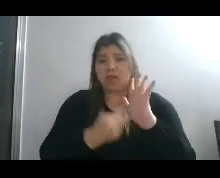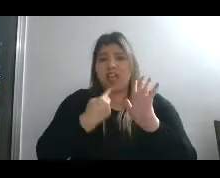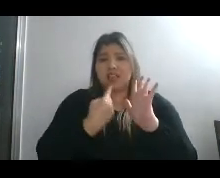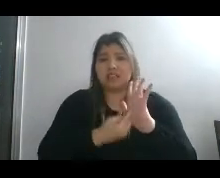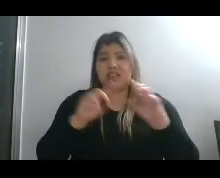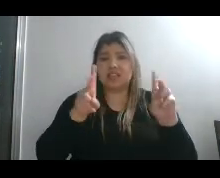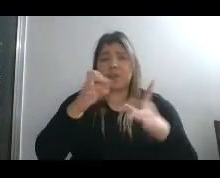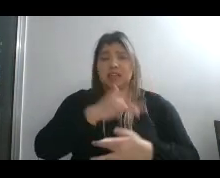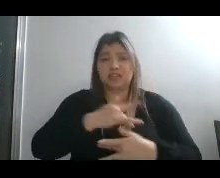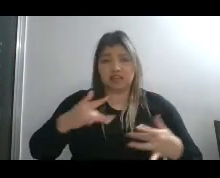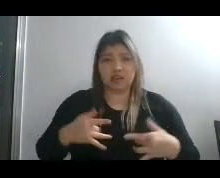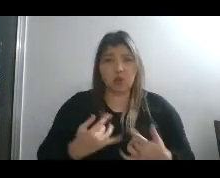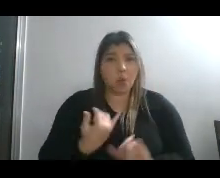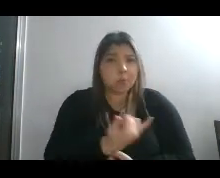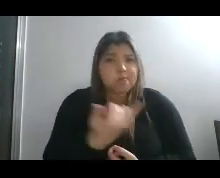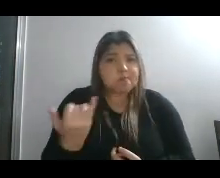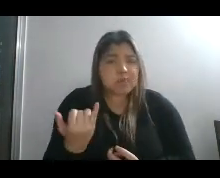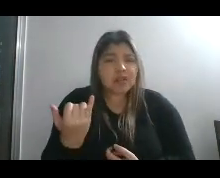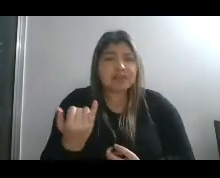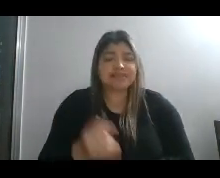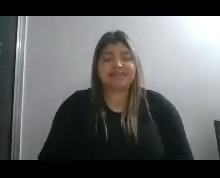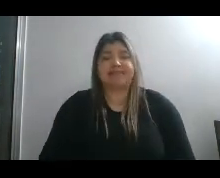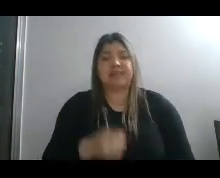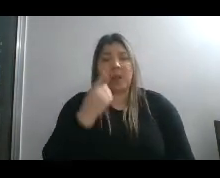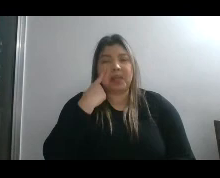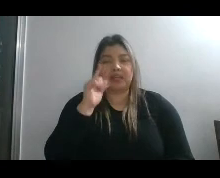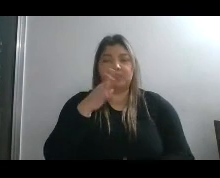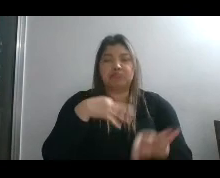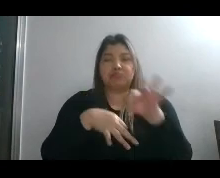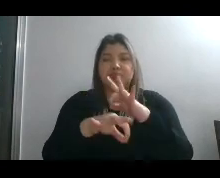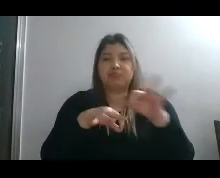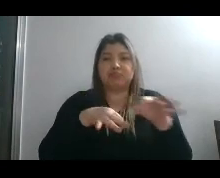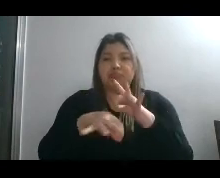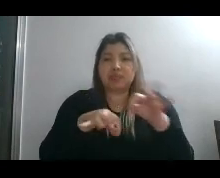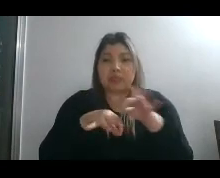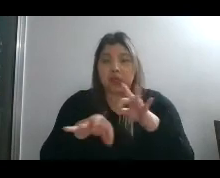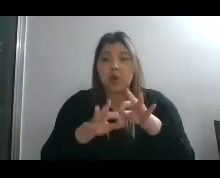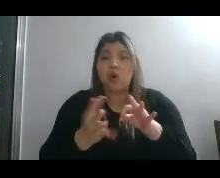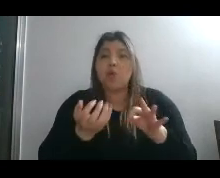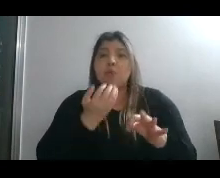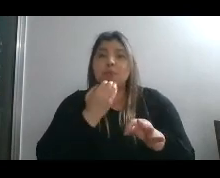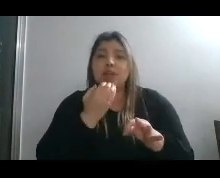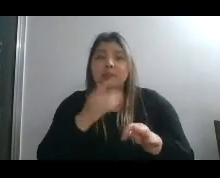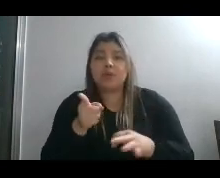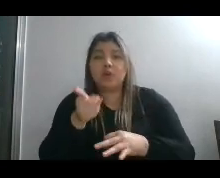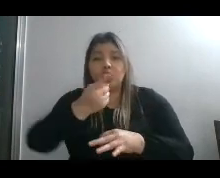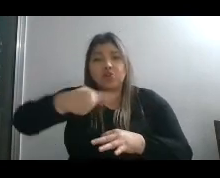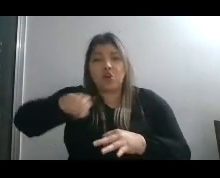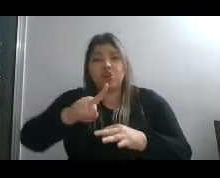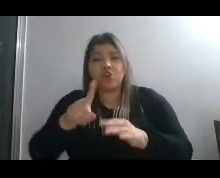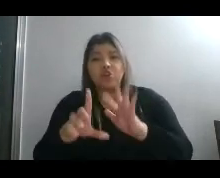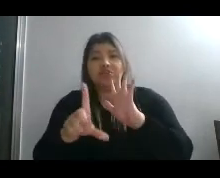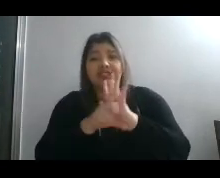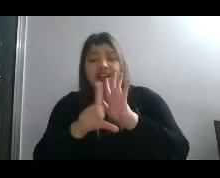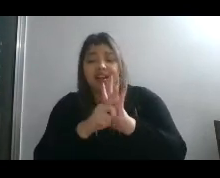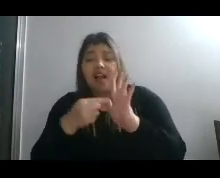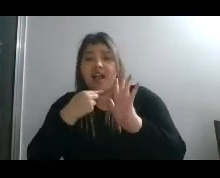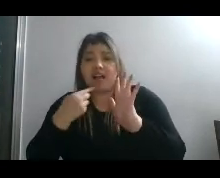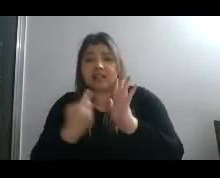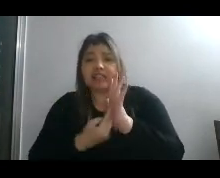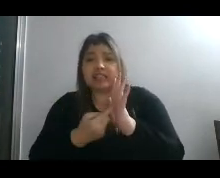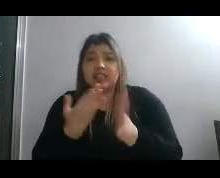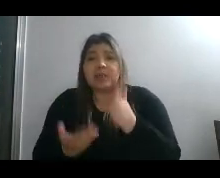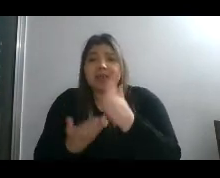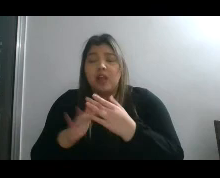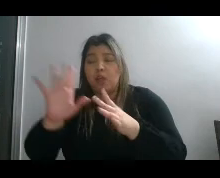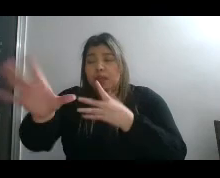construcción hay riesgos químicos por material particulado y los mecanismos de control son los EPP N95. Entonces, ¿qué mecanismo o